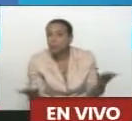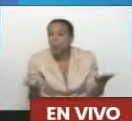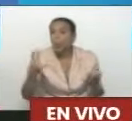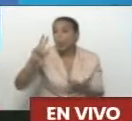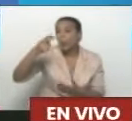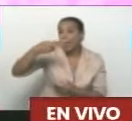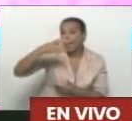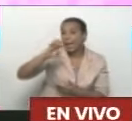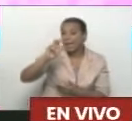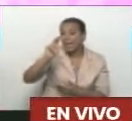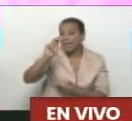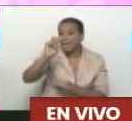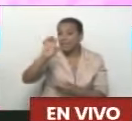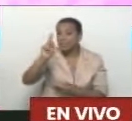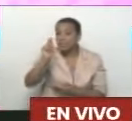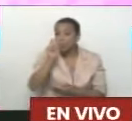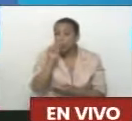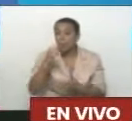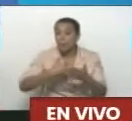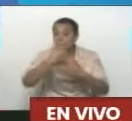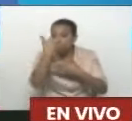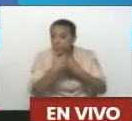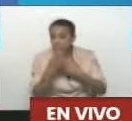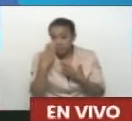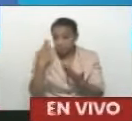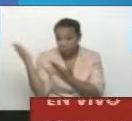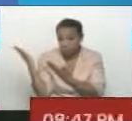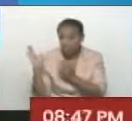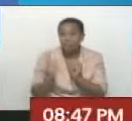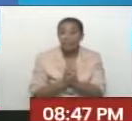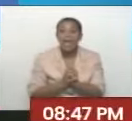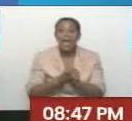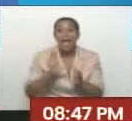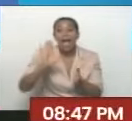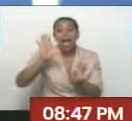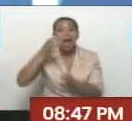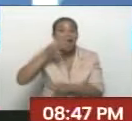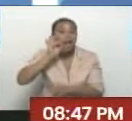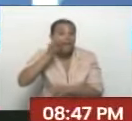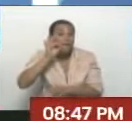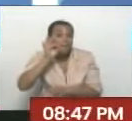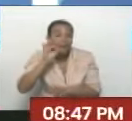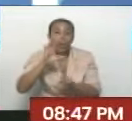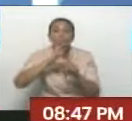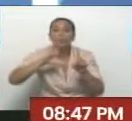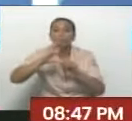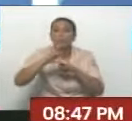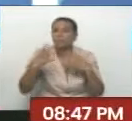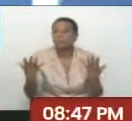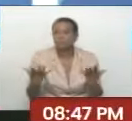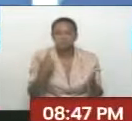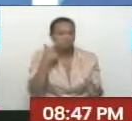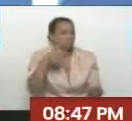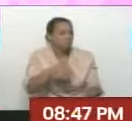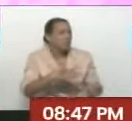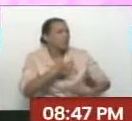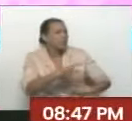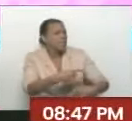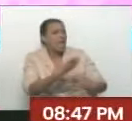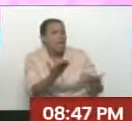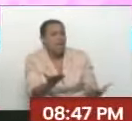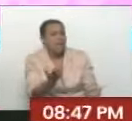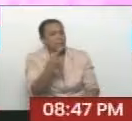Ernesto y el equipo, que es el proyecto del café cultural. ¿De qué se trata, Ernesto? Bueno, presidente, es una iniciativa